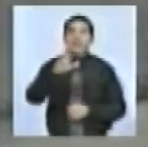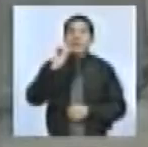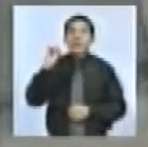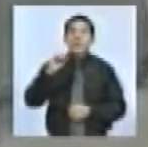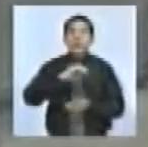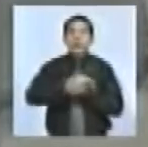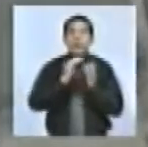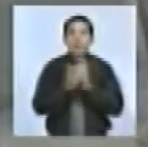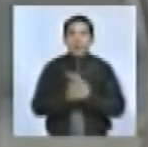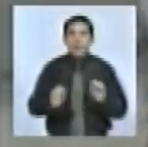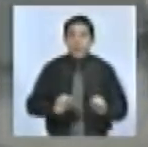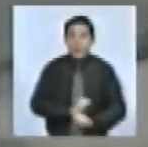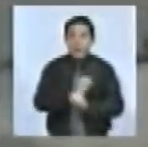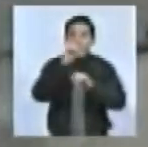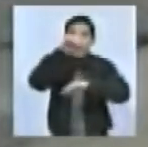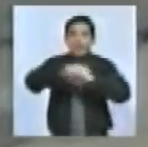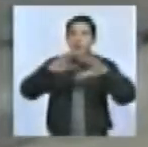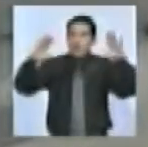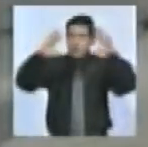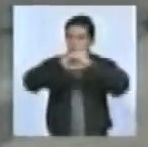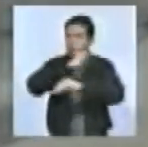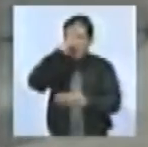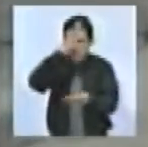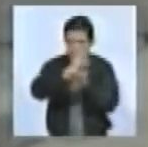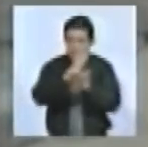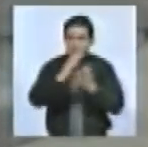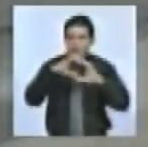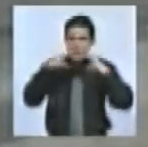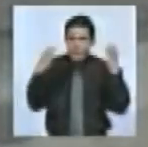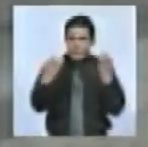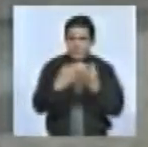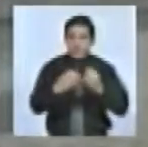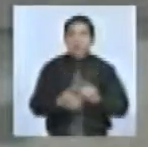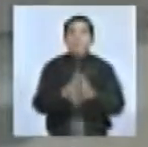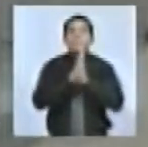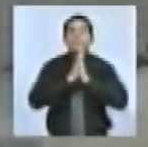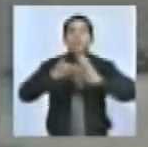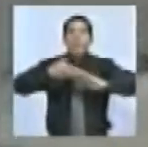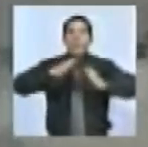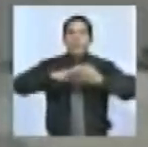tres jornadas matutina, vespertina y nocturna. Pedimos a la